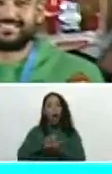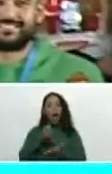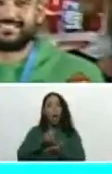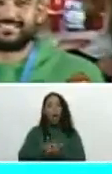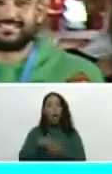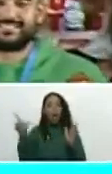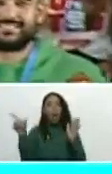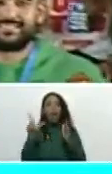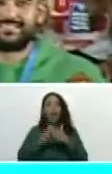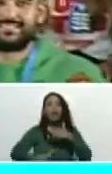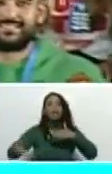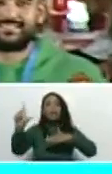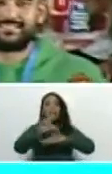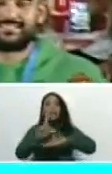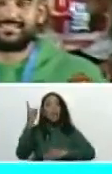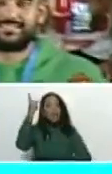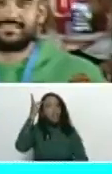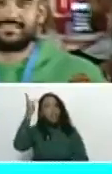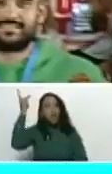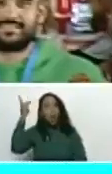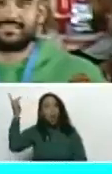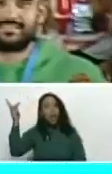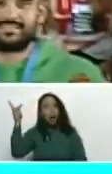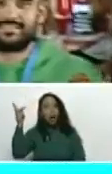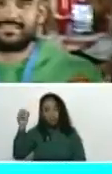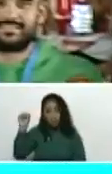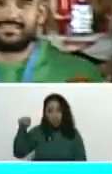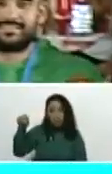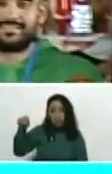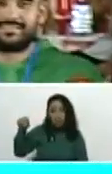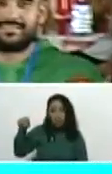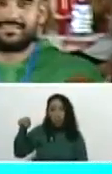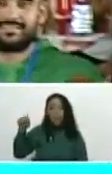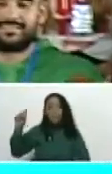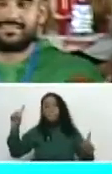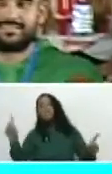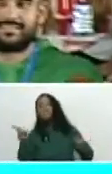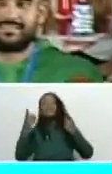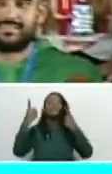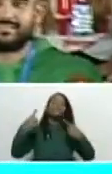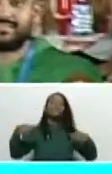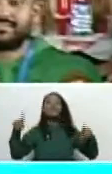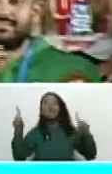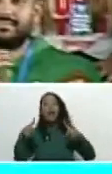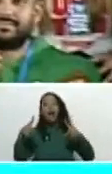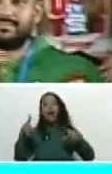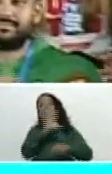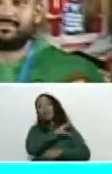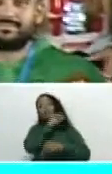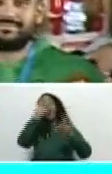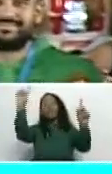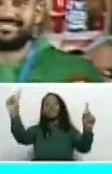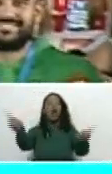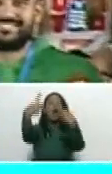Licenciada en psicología. Correcto. Música. Directora de